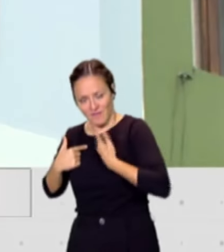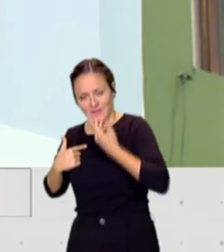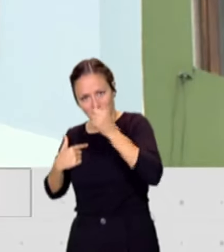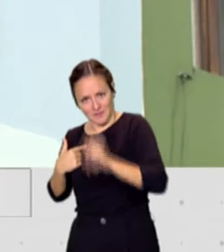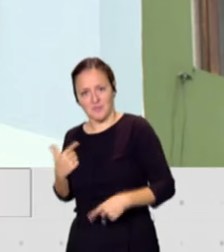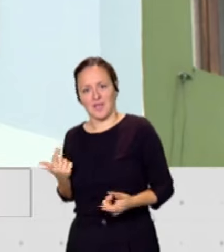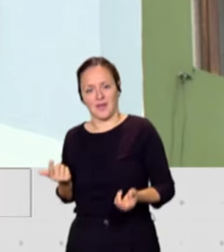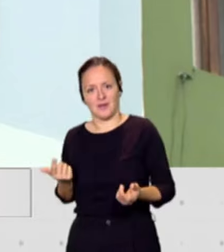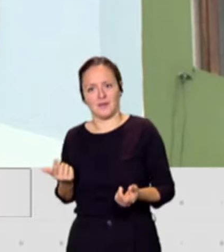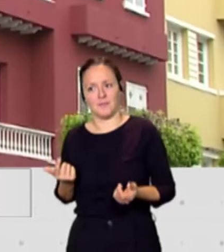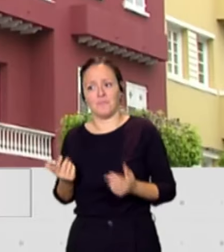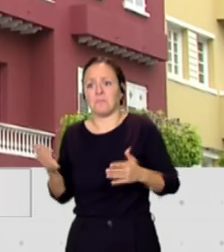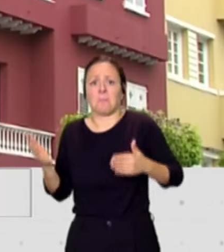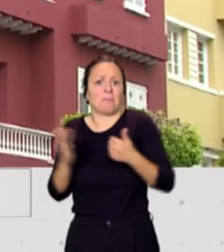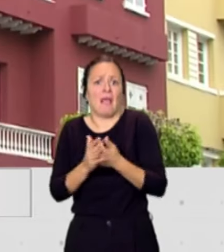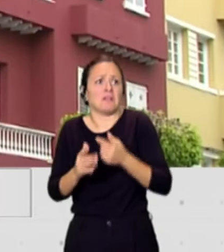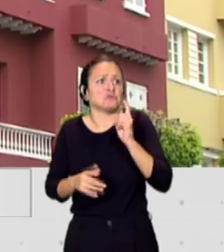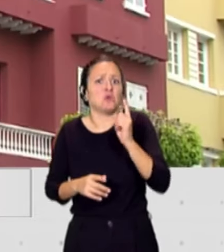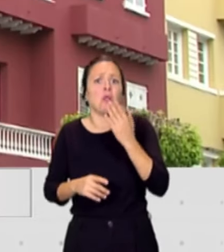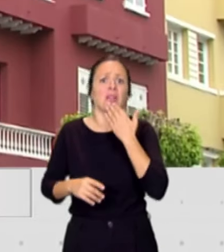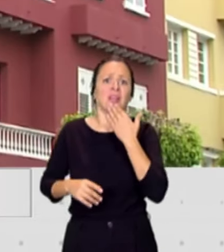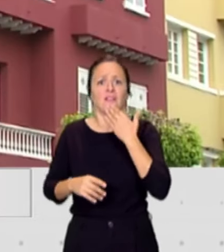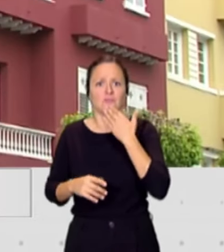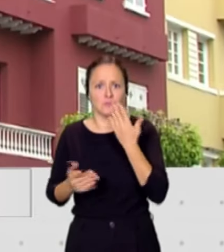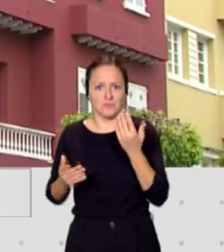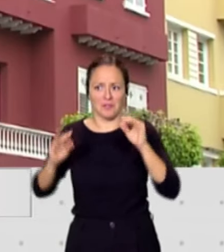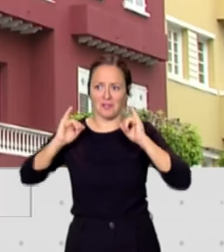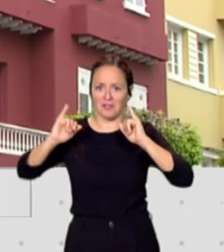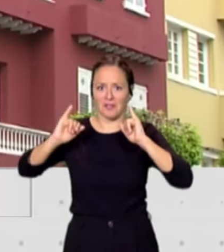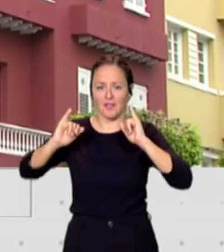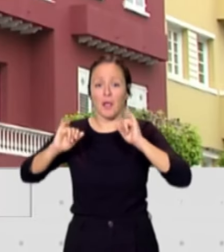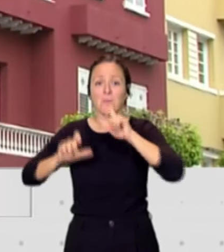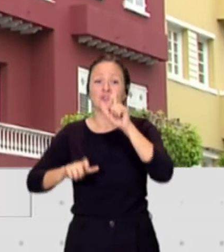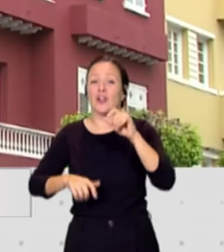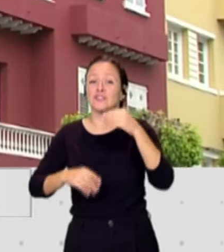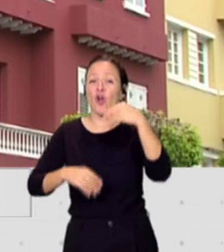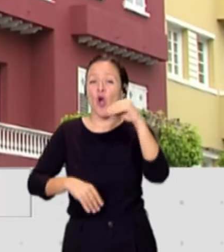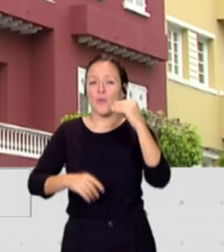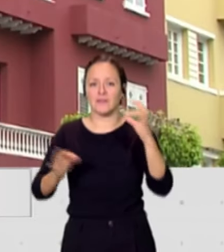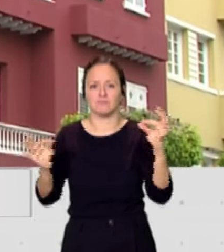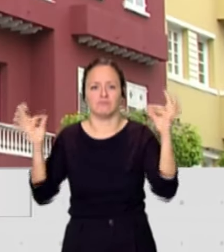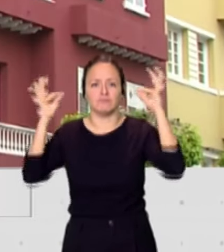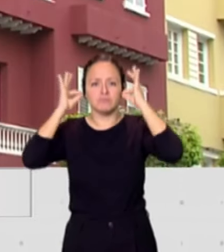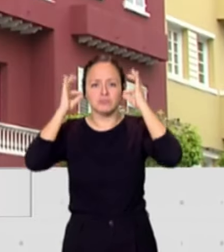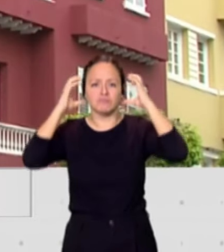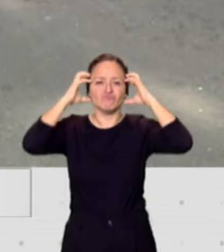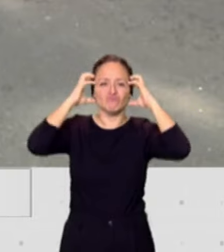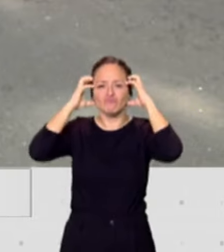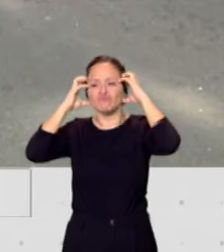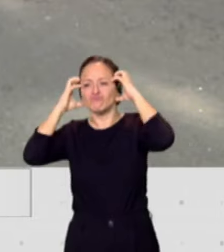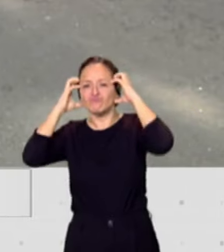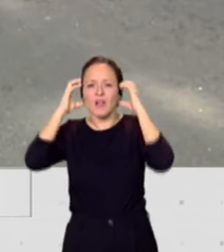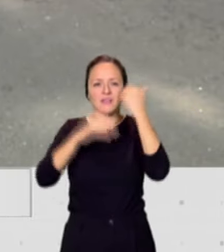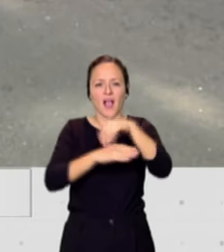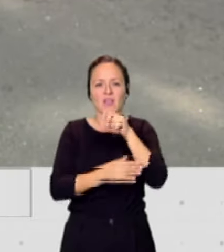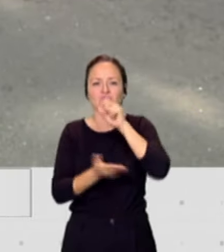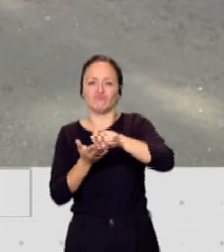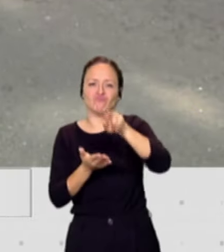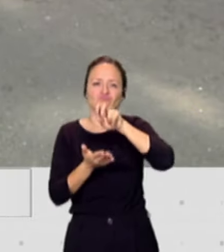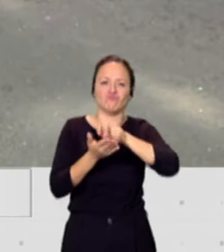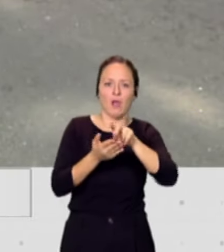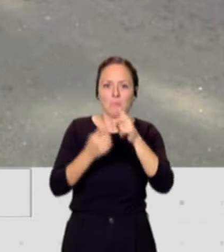los que van incluso a disfrutar toda esta gente joven que se ponen unos cascos en en los oídos y van por la calle por todos lados